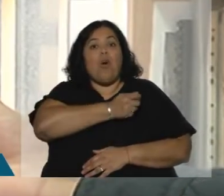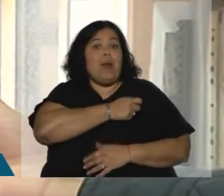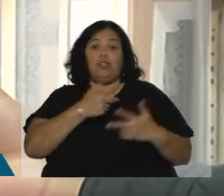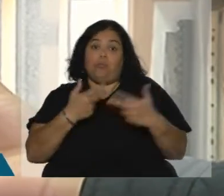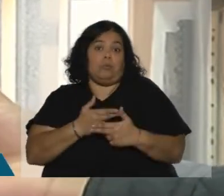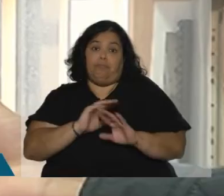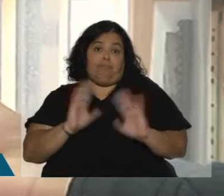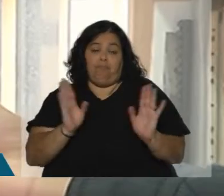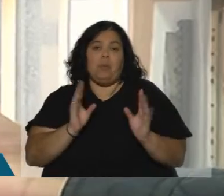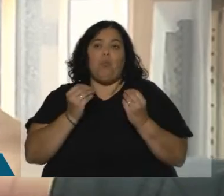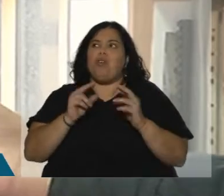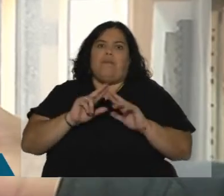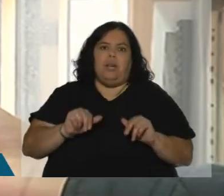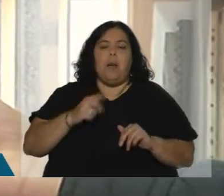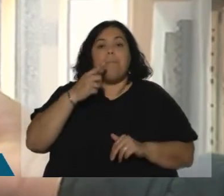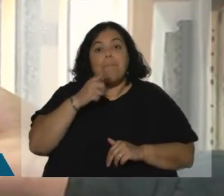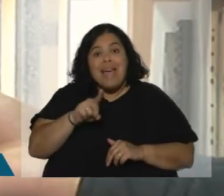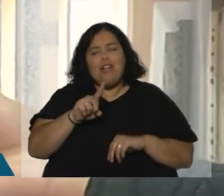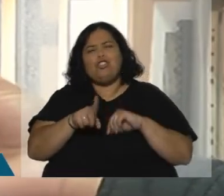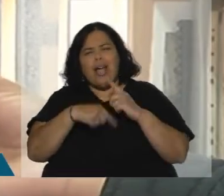cortó pero se siguieron produciendo de un stock de